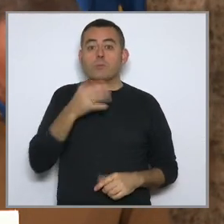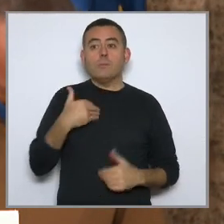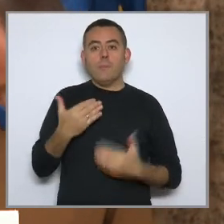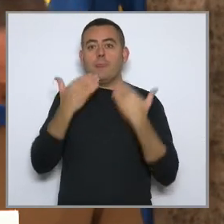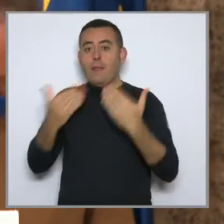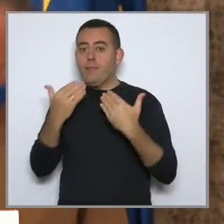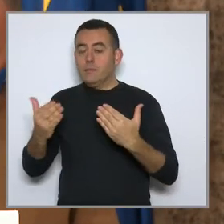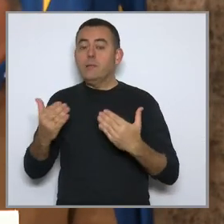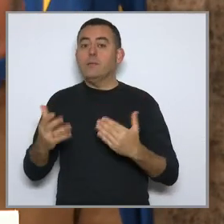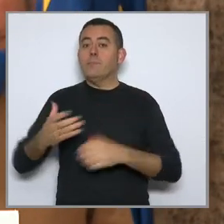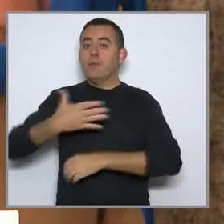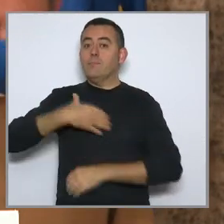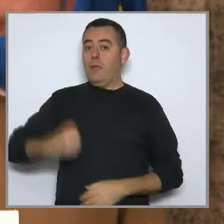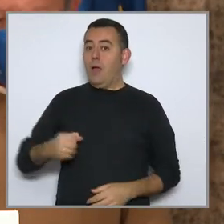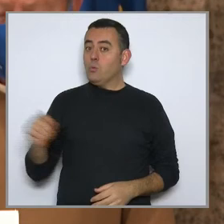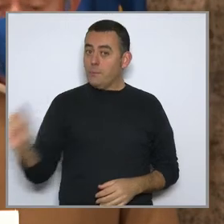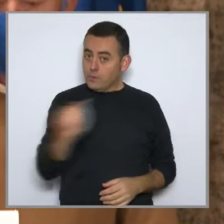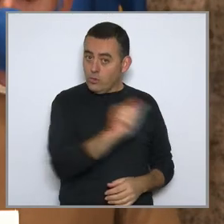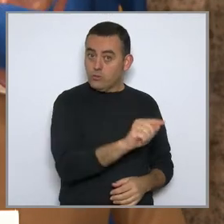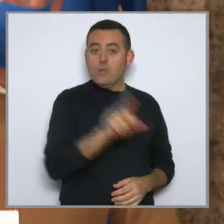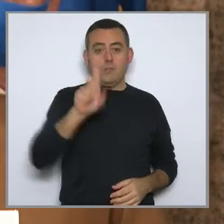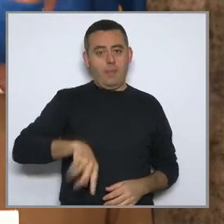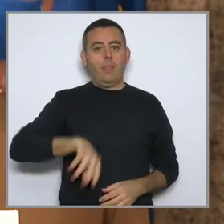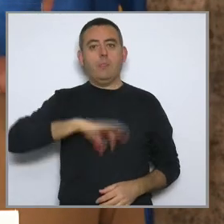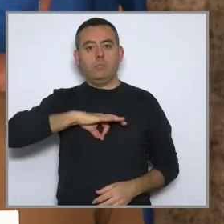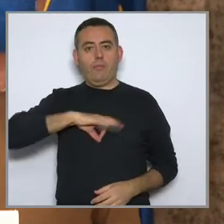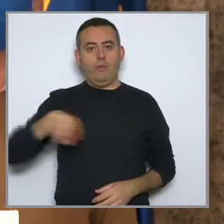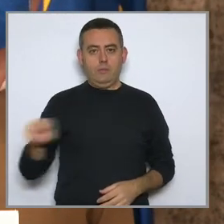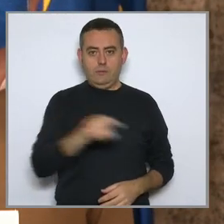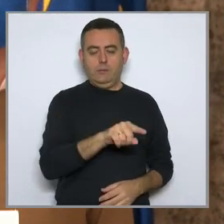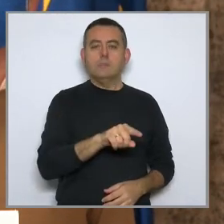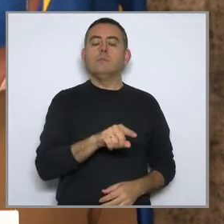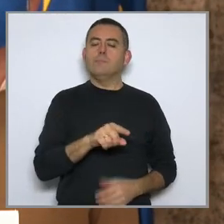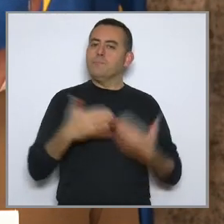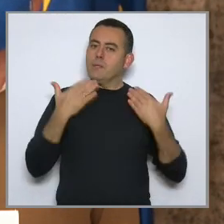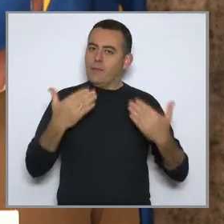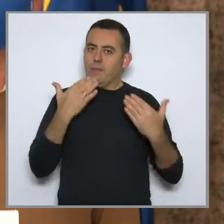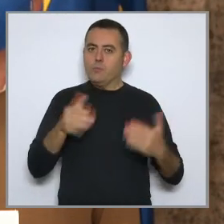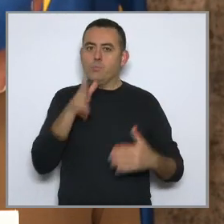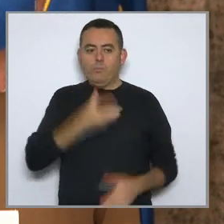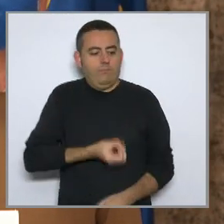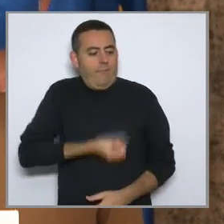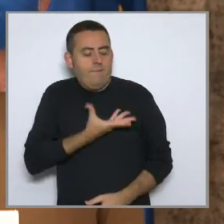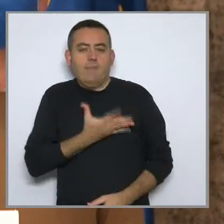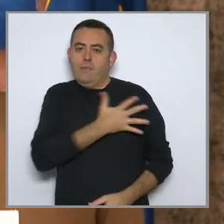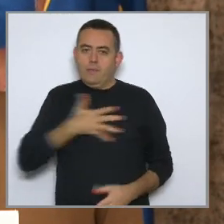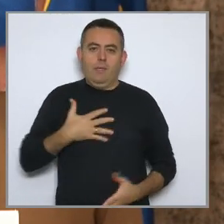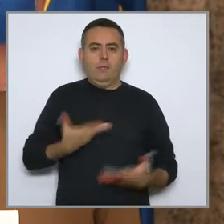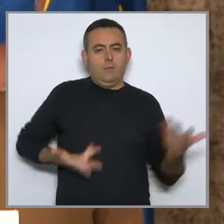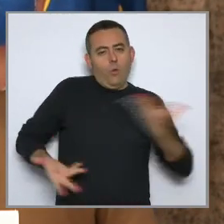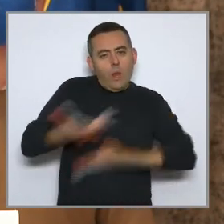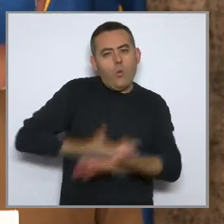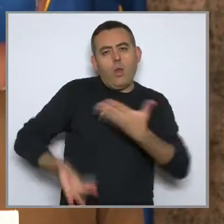las diputaciones, desde luego su voluntad de trabajar juntos en este momento